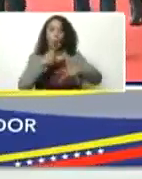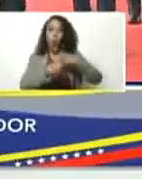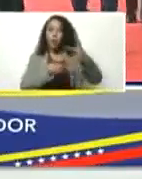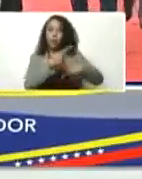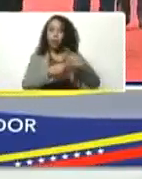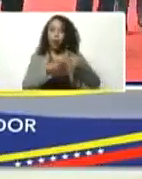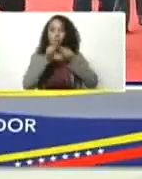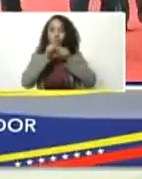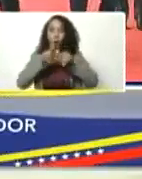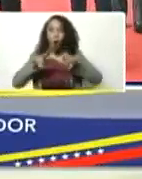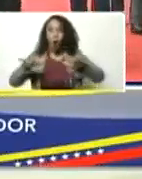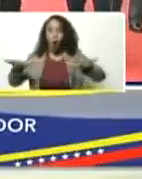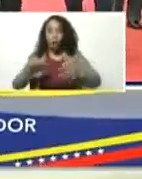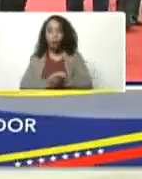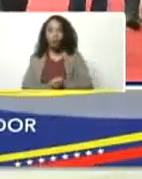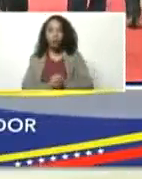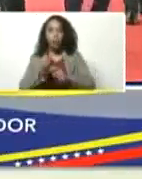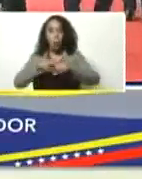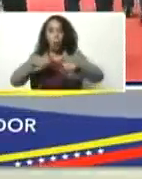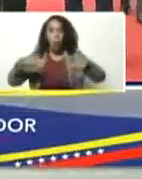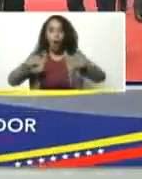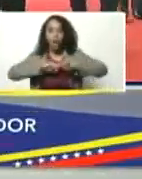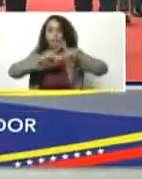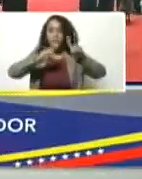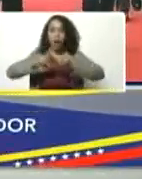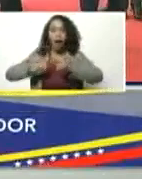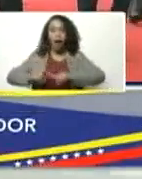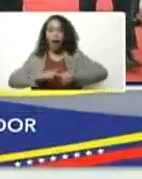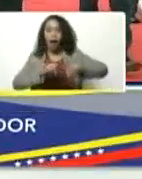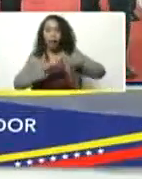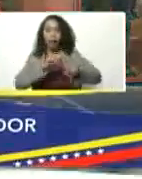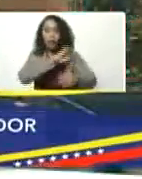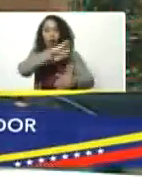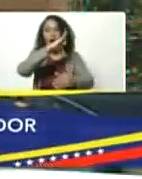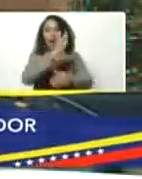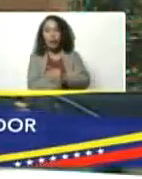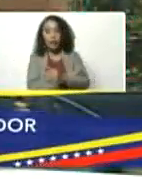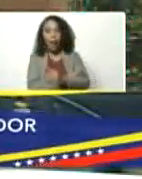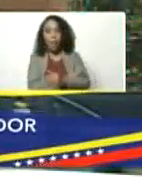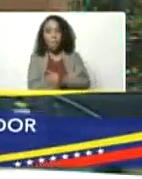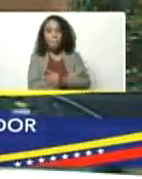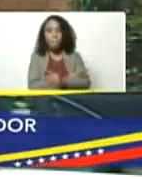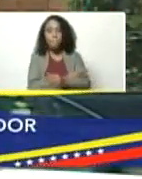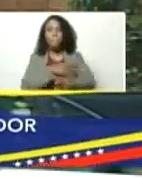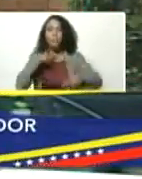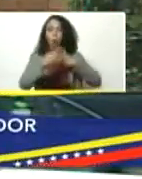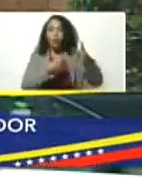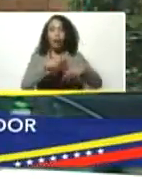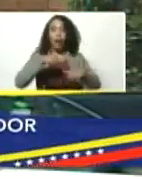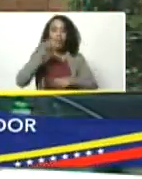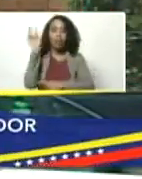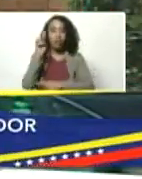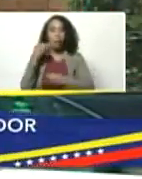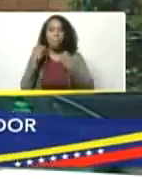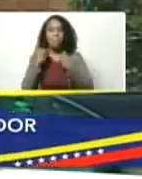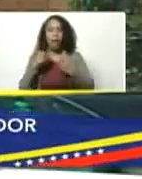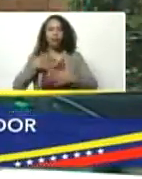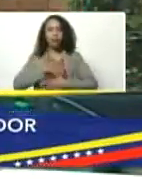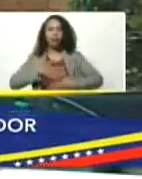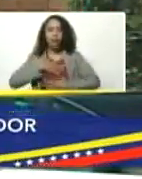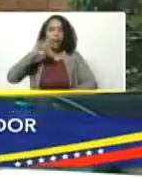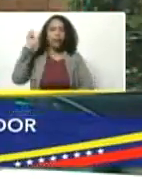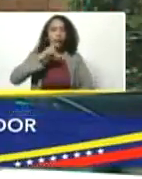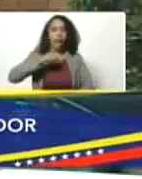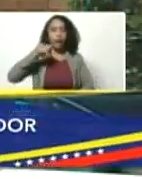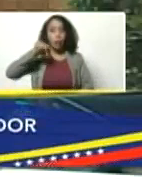de expansión, crecimiento y diversificación de las fuerzas productivas de Venezuela para satisfacer la necesidad